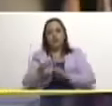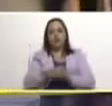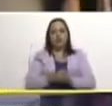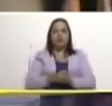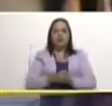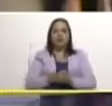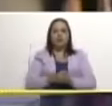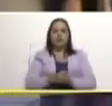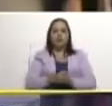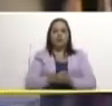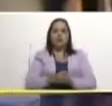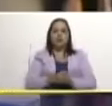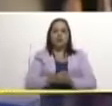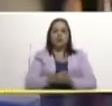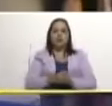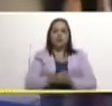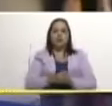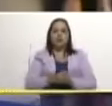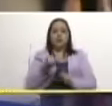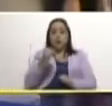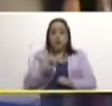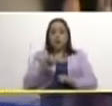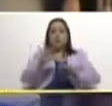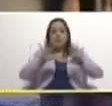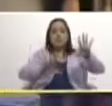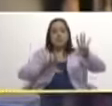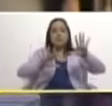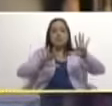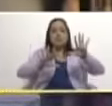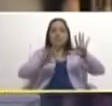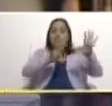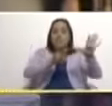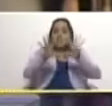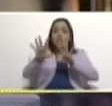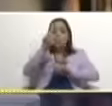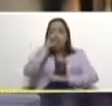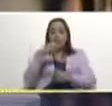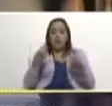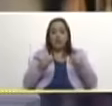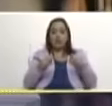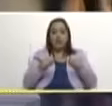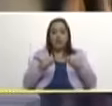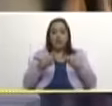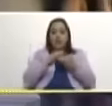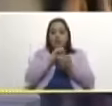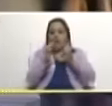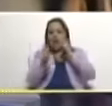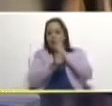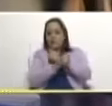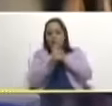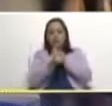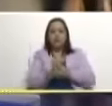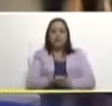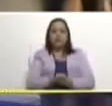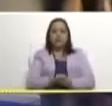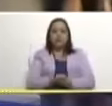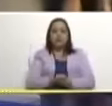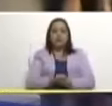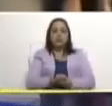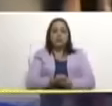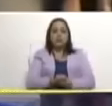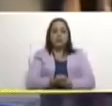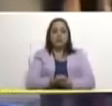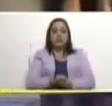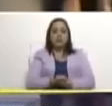cuando a los 75 años de vida cambió de paisaje, cambió de